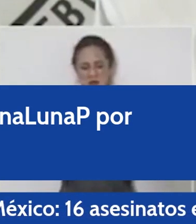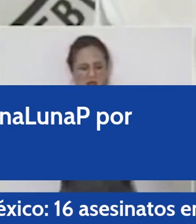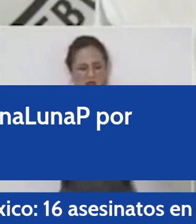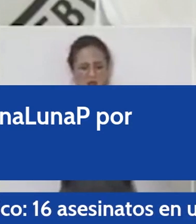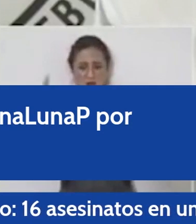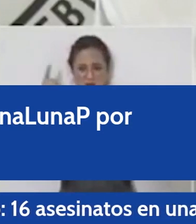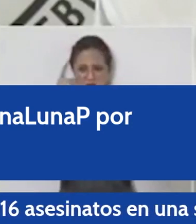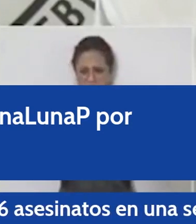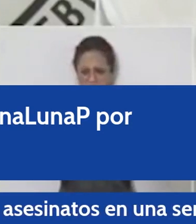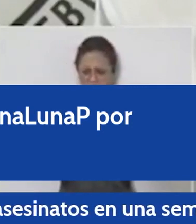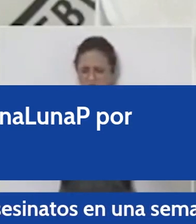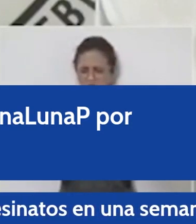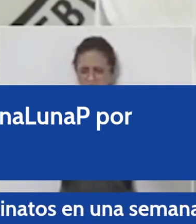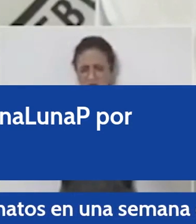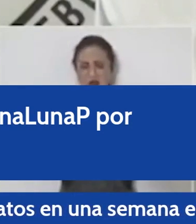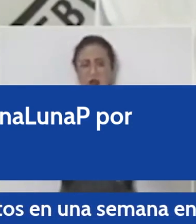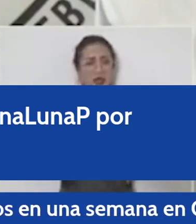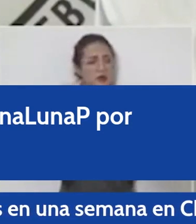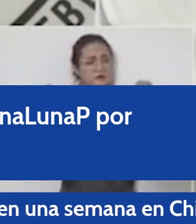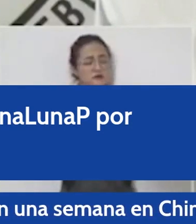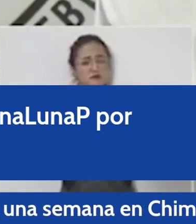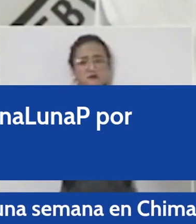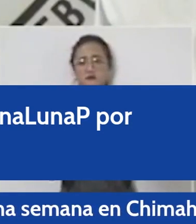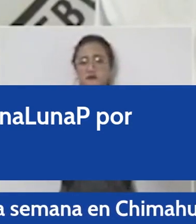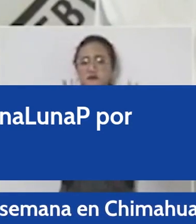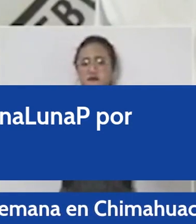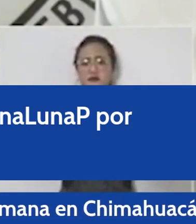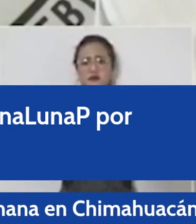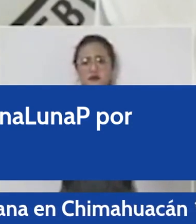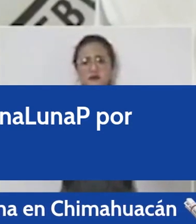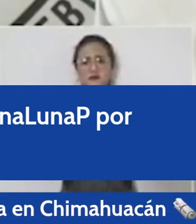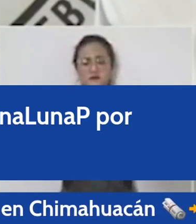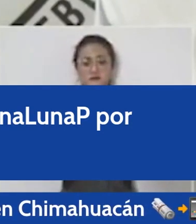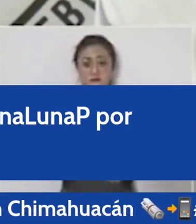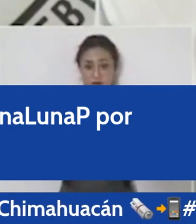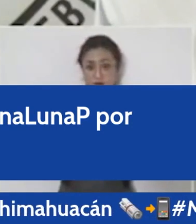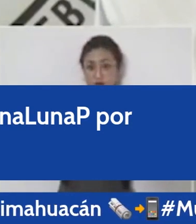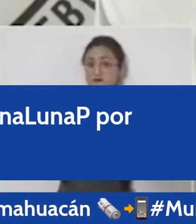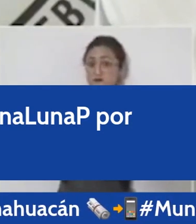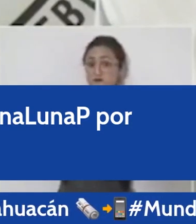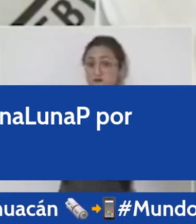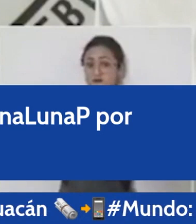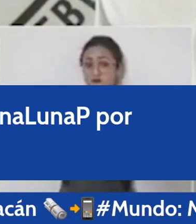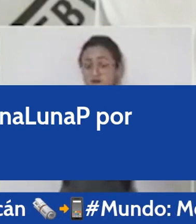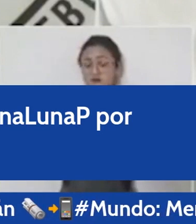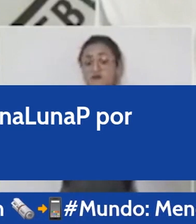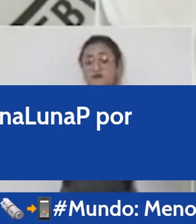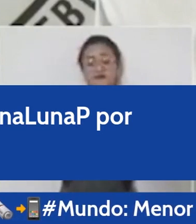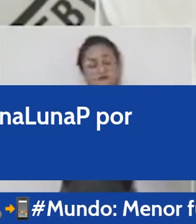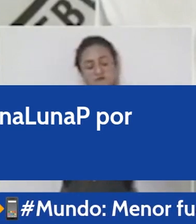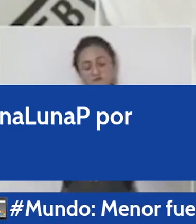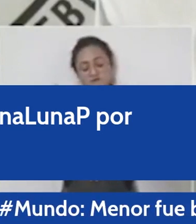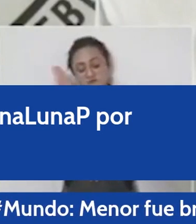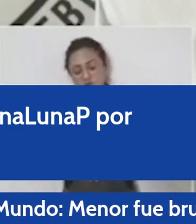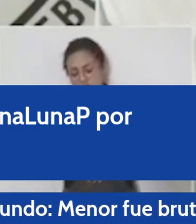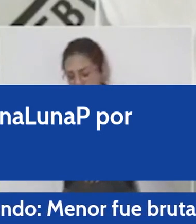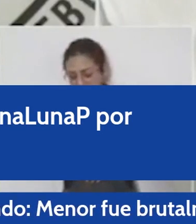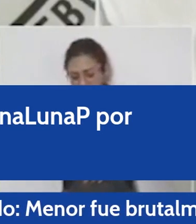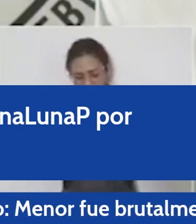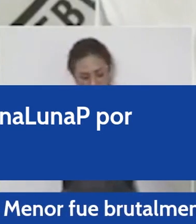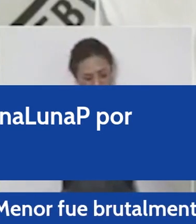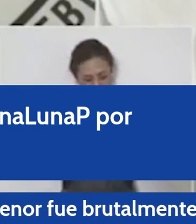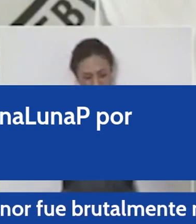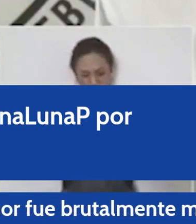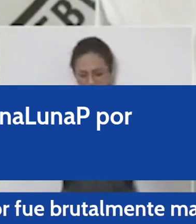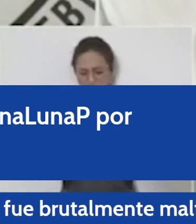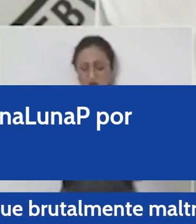poblanos y después esconder la mano. Eso es lo que no se vale. La utilización es reprobable, es condenable,